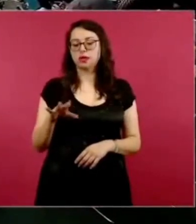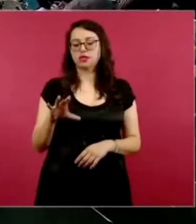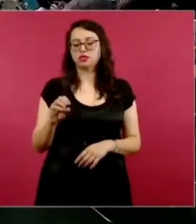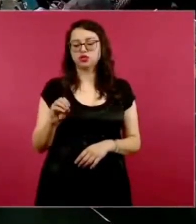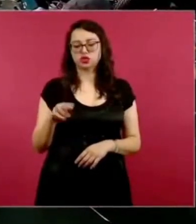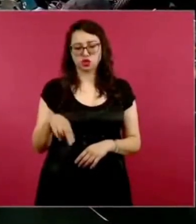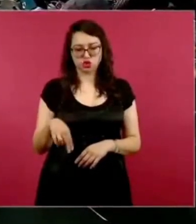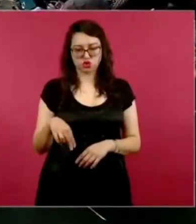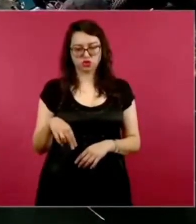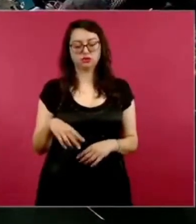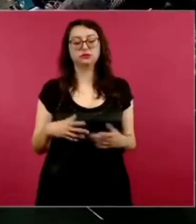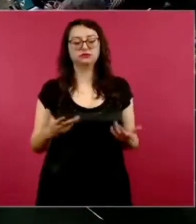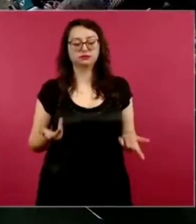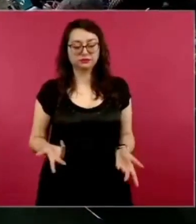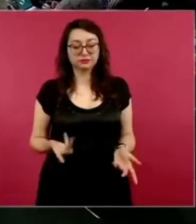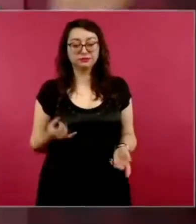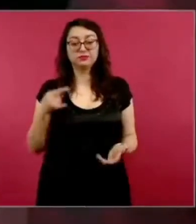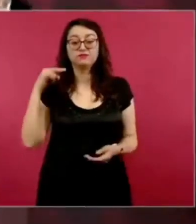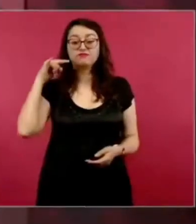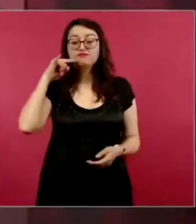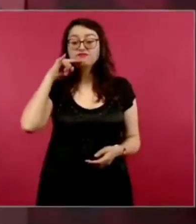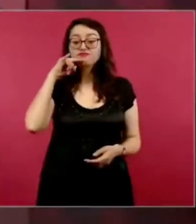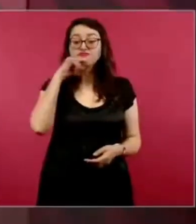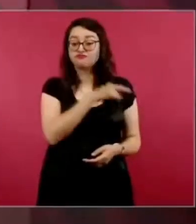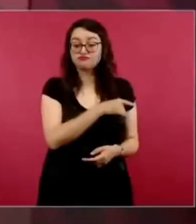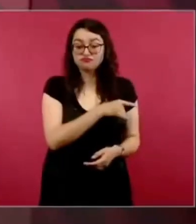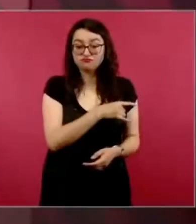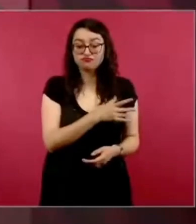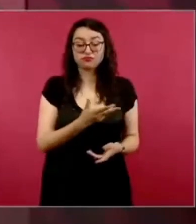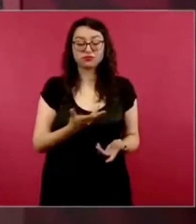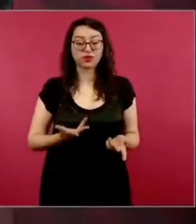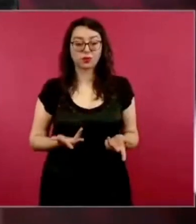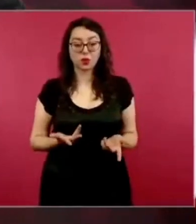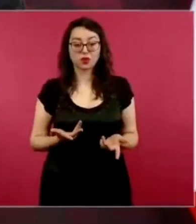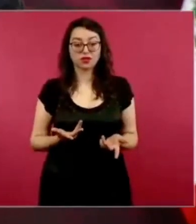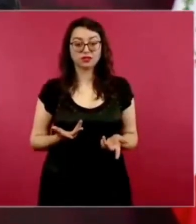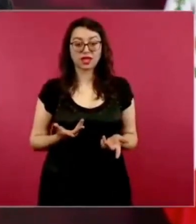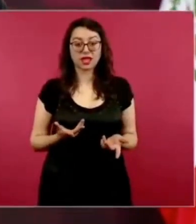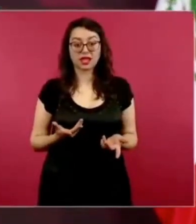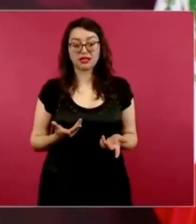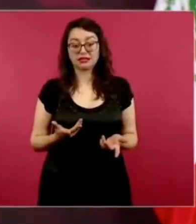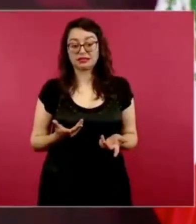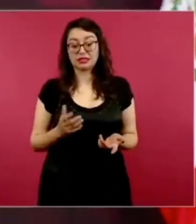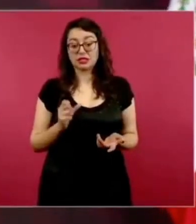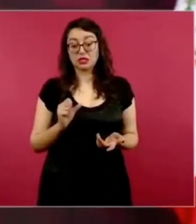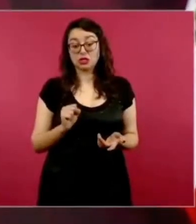porque en la hipocresía del conservadurismo el subsidio